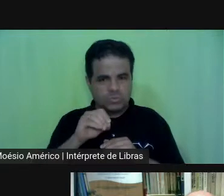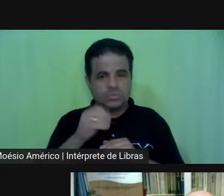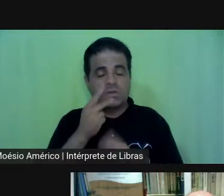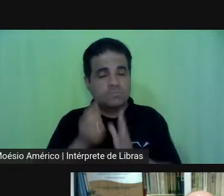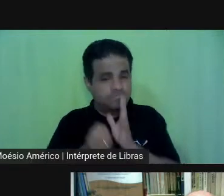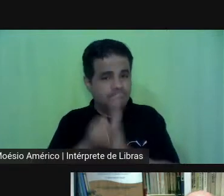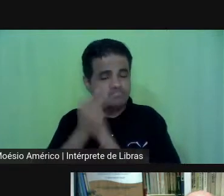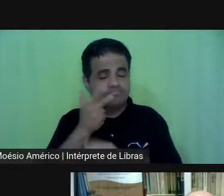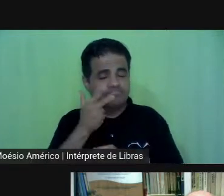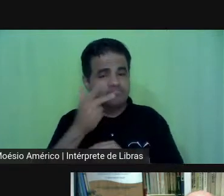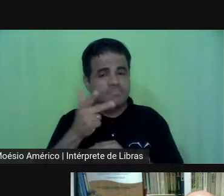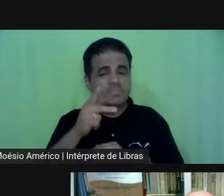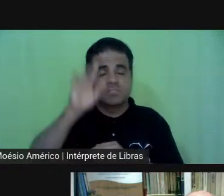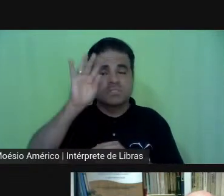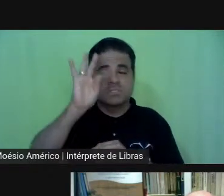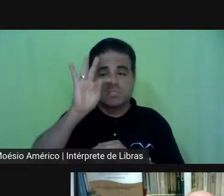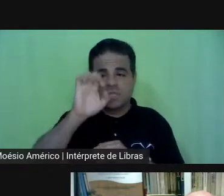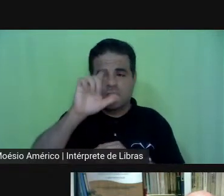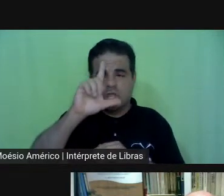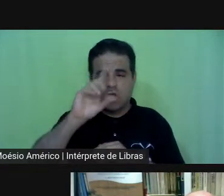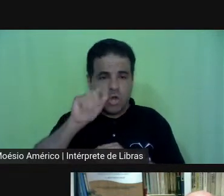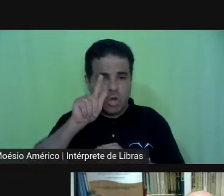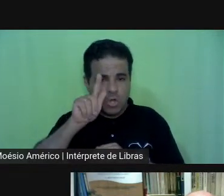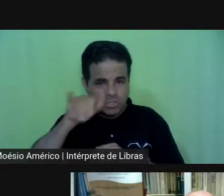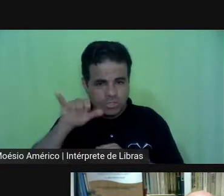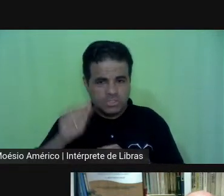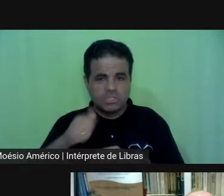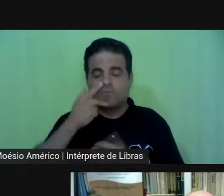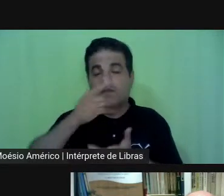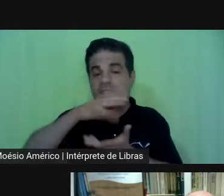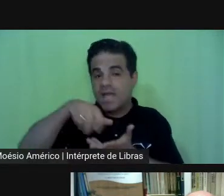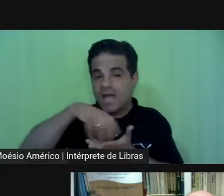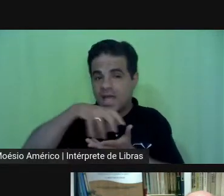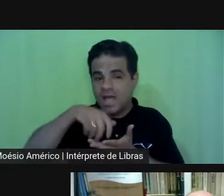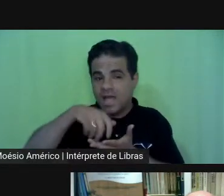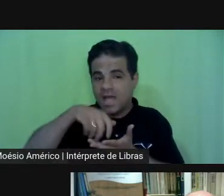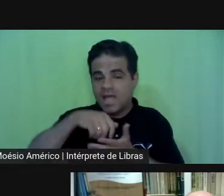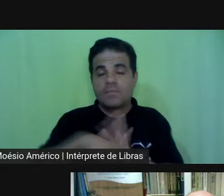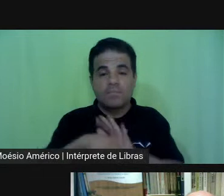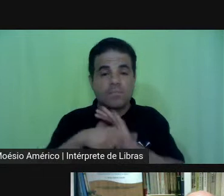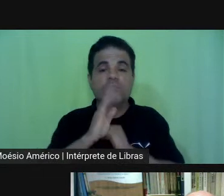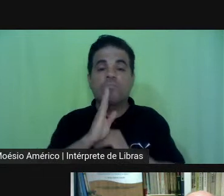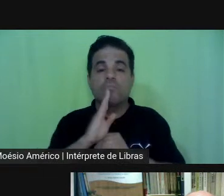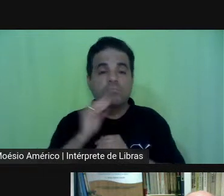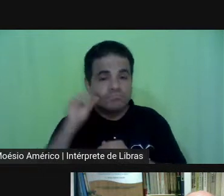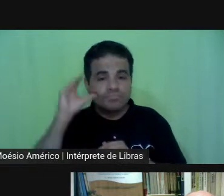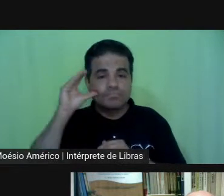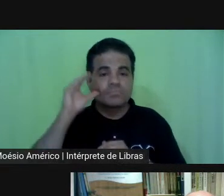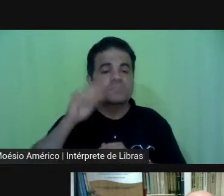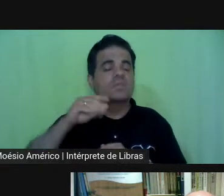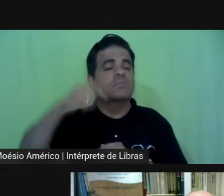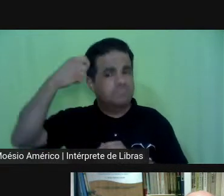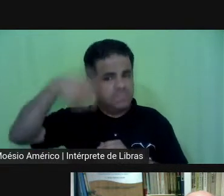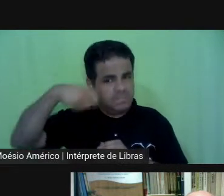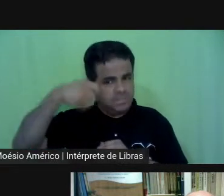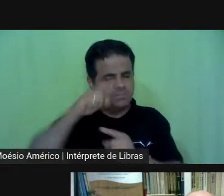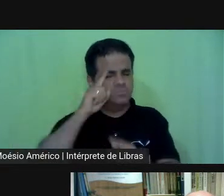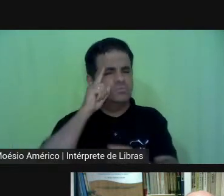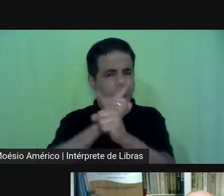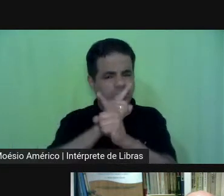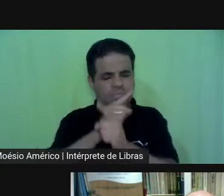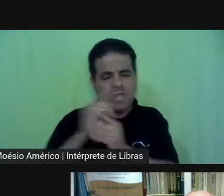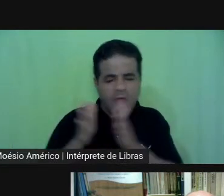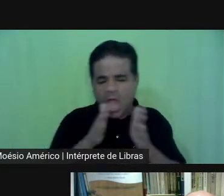queja teología geoff al área propia del conocimiento que la tecnología precisa encontrar caminos de